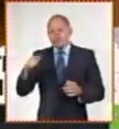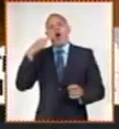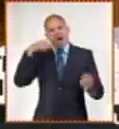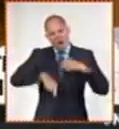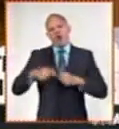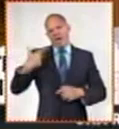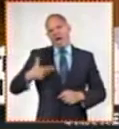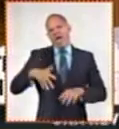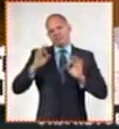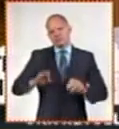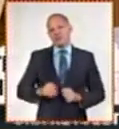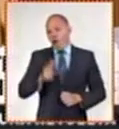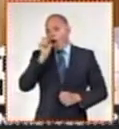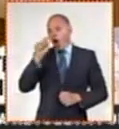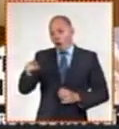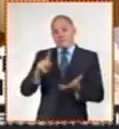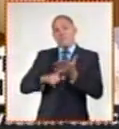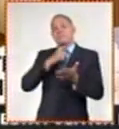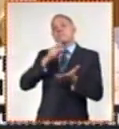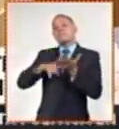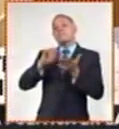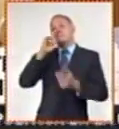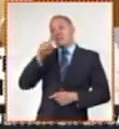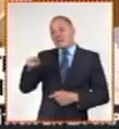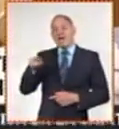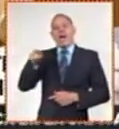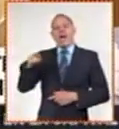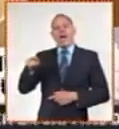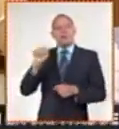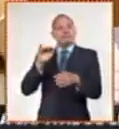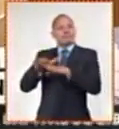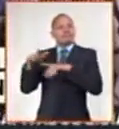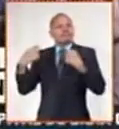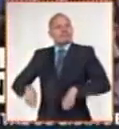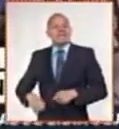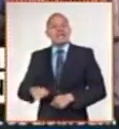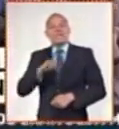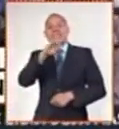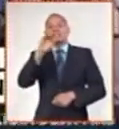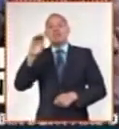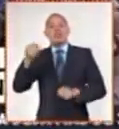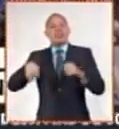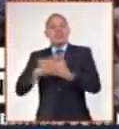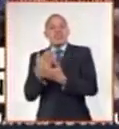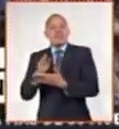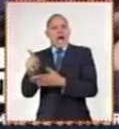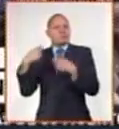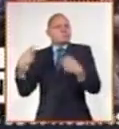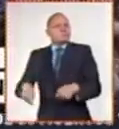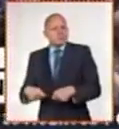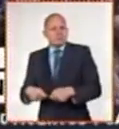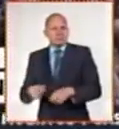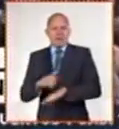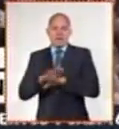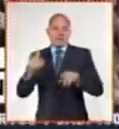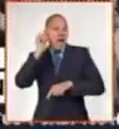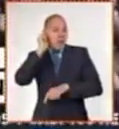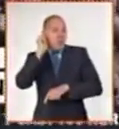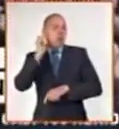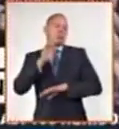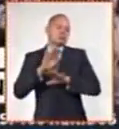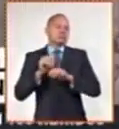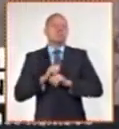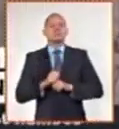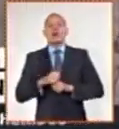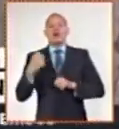Este señor lleva más de 600 días prófugo. Cristina saludó desde el balcón de su despacho a la gente que se